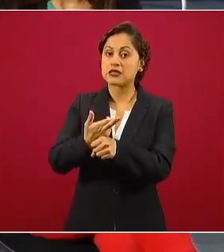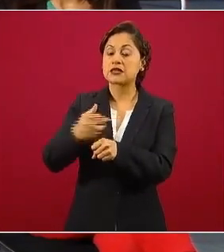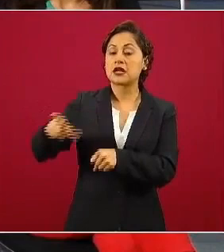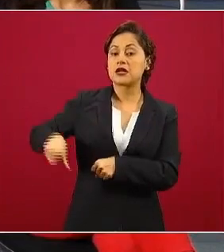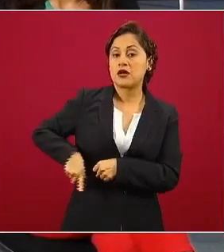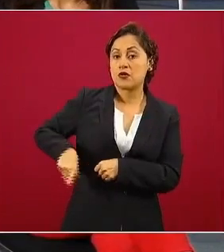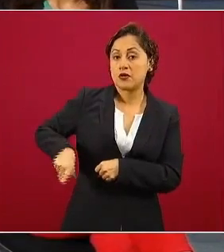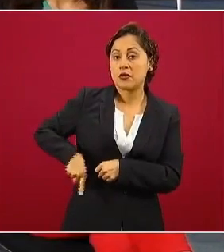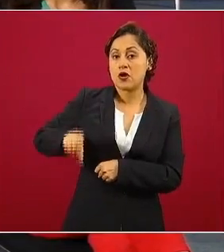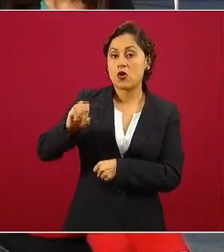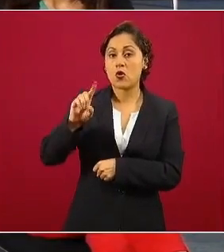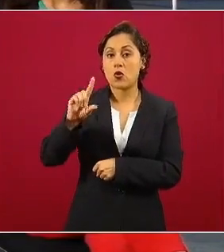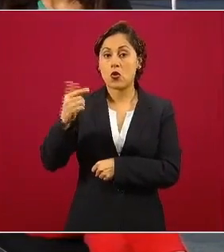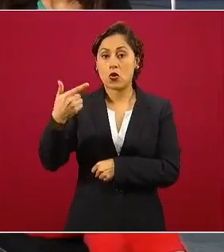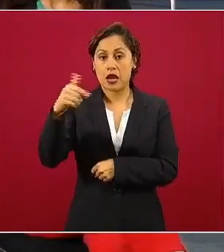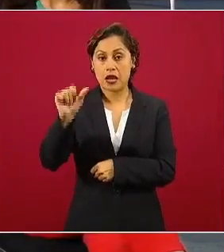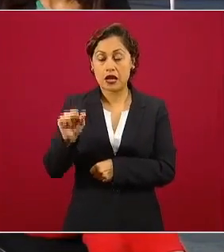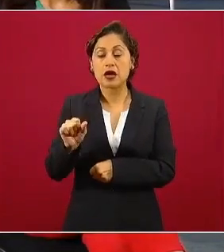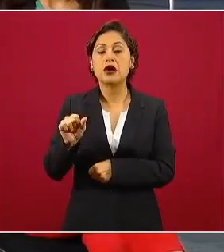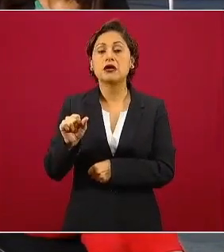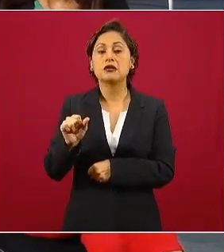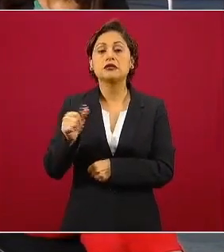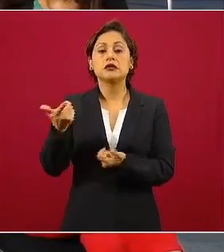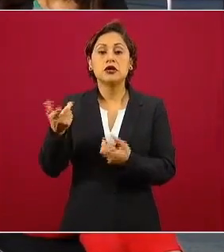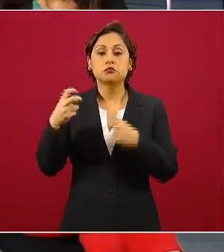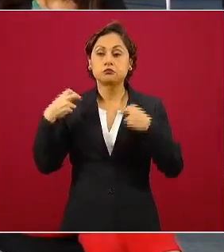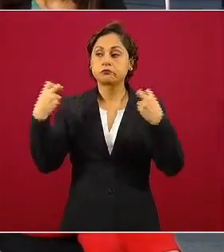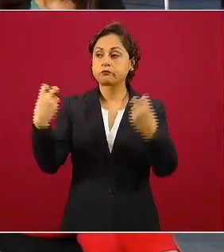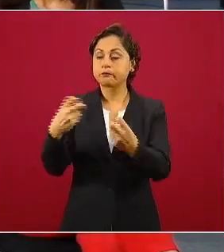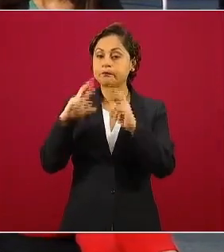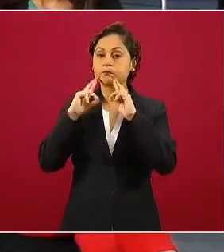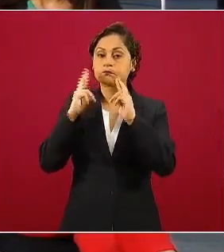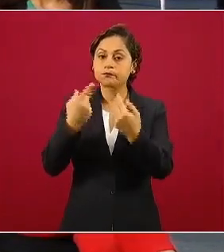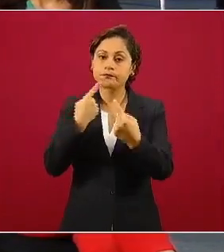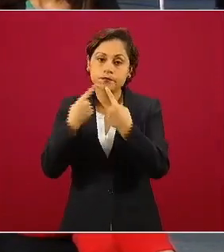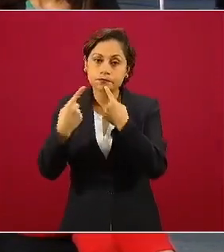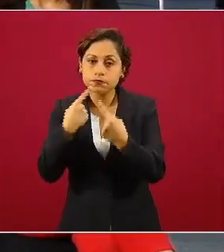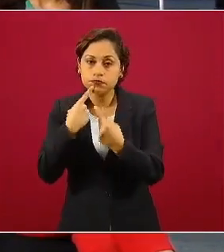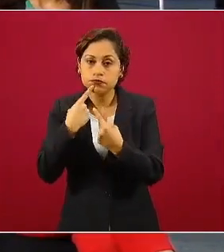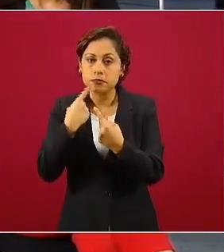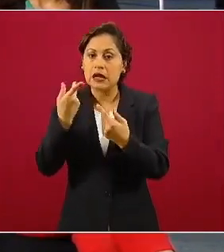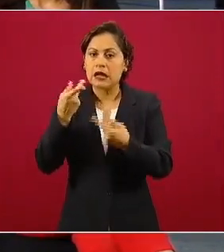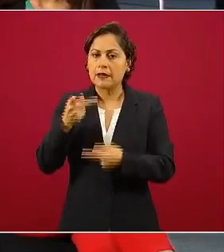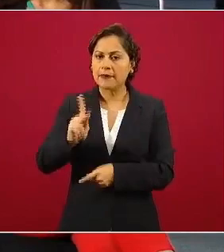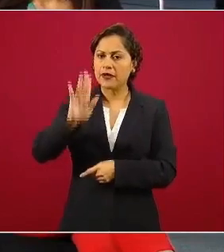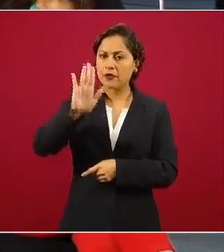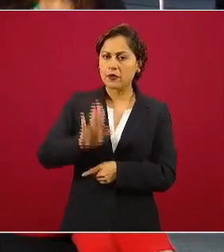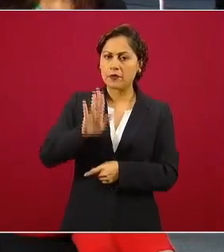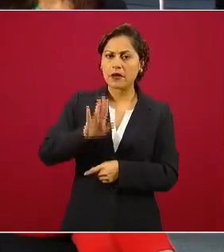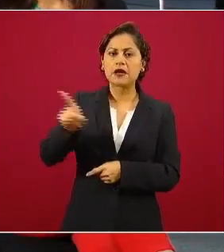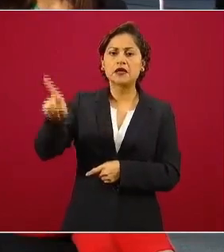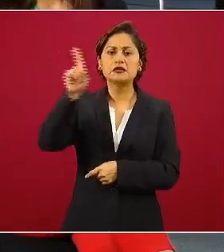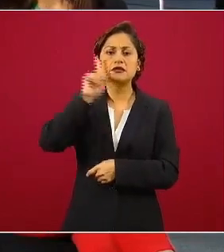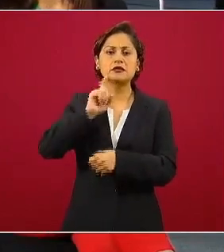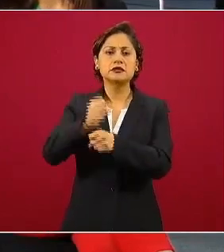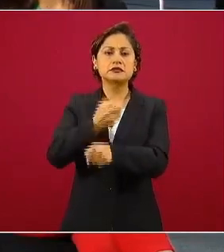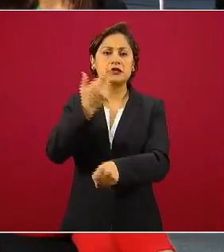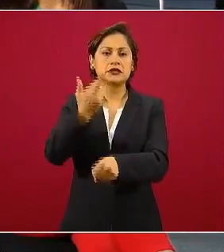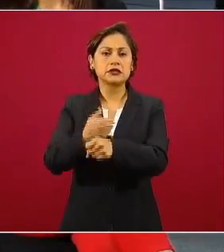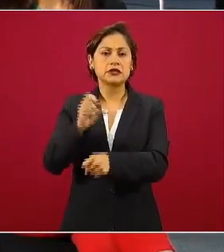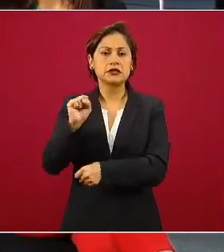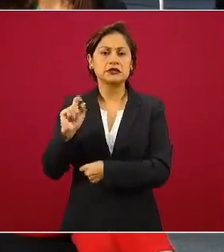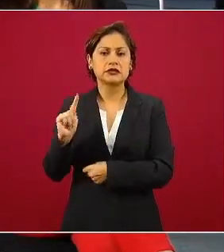y se sentaran a dialogar. Hasta el día de hoy, bueno, al parecer Luisa María Alcalde, la secretaria del Trabajo, ha hecho